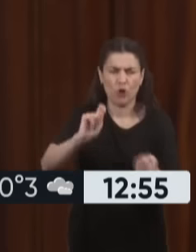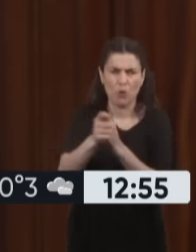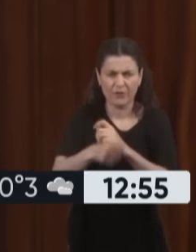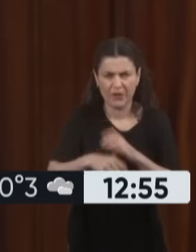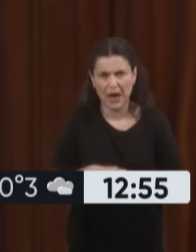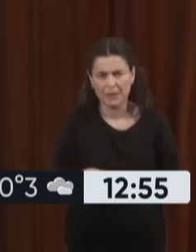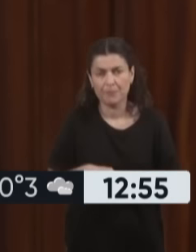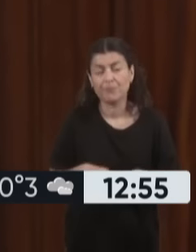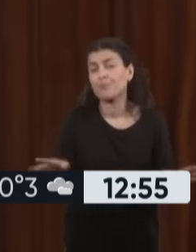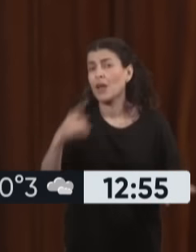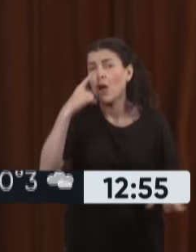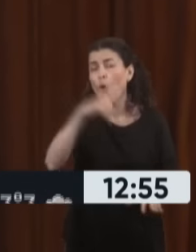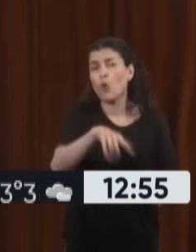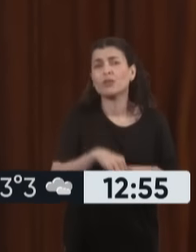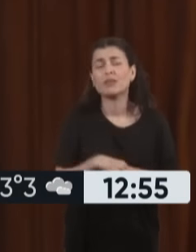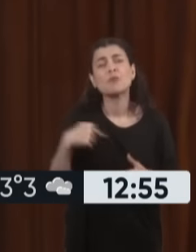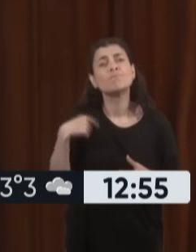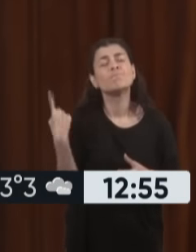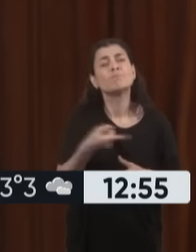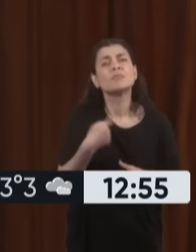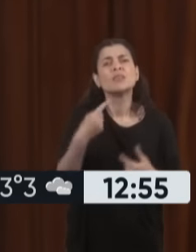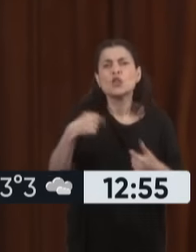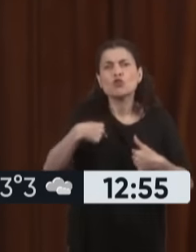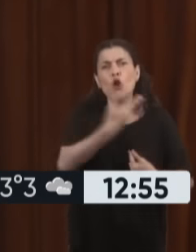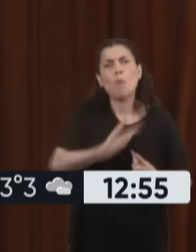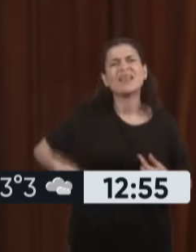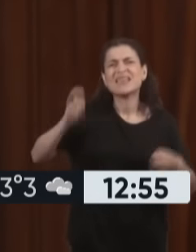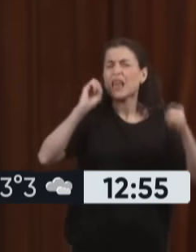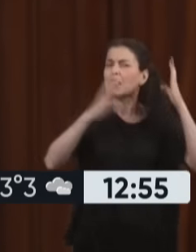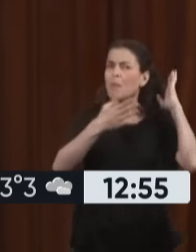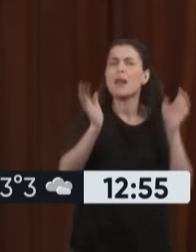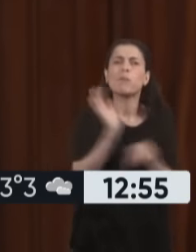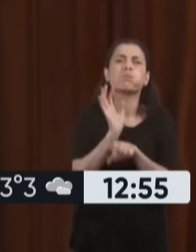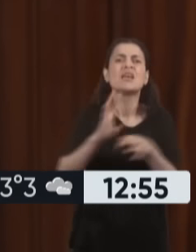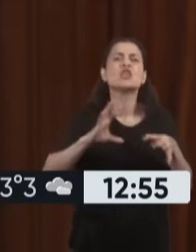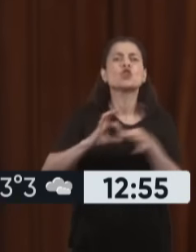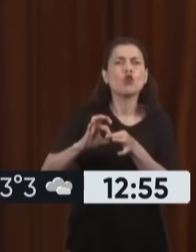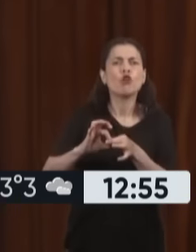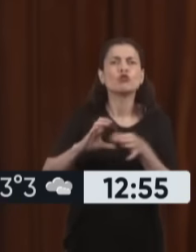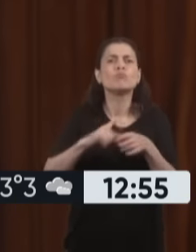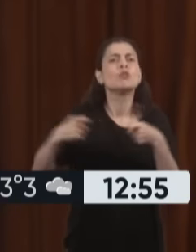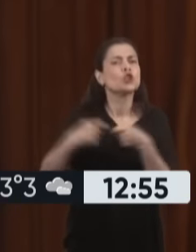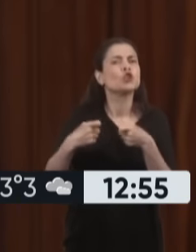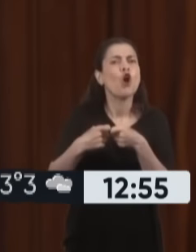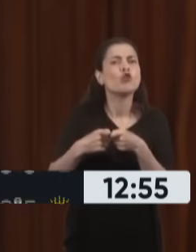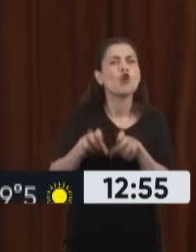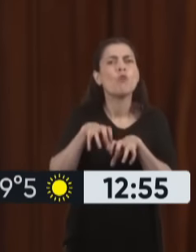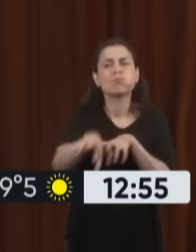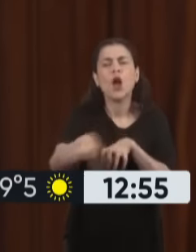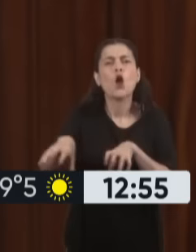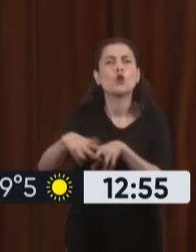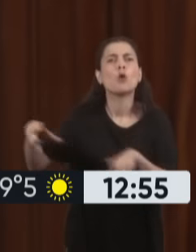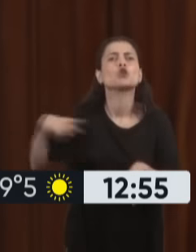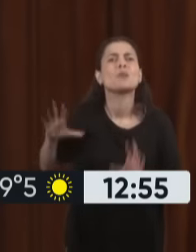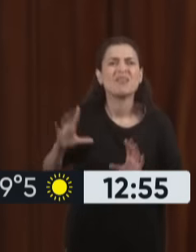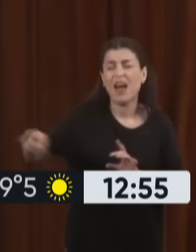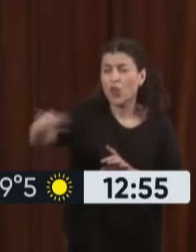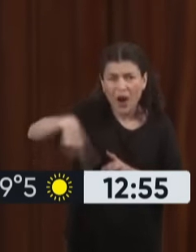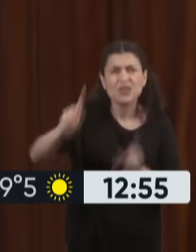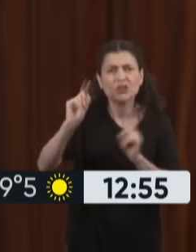Para finalizar, sepan que en mí van a encontrar un aliado del sector privado. Son ustedes, junto a su esfuerzo, los que empujan